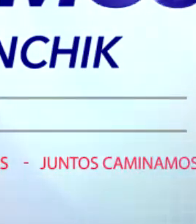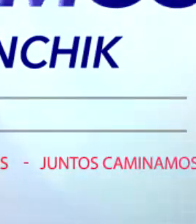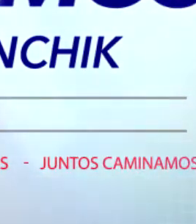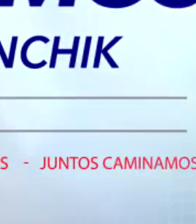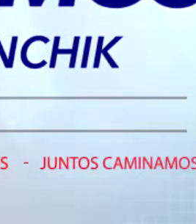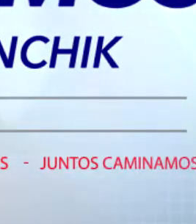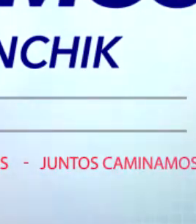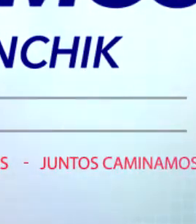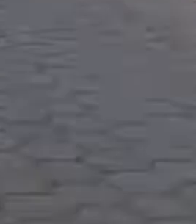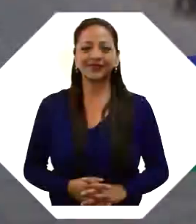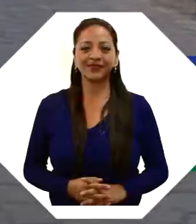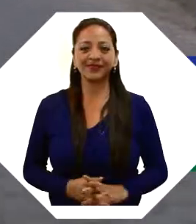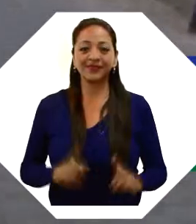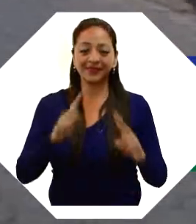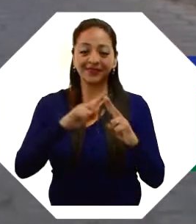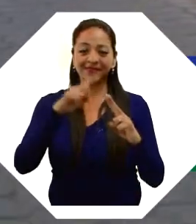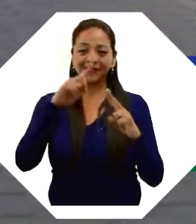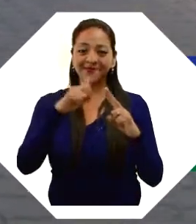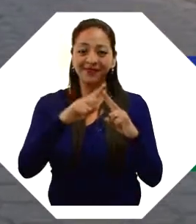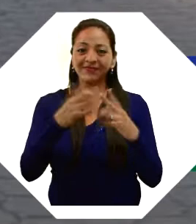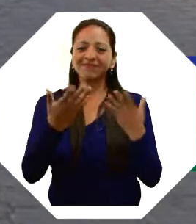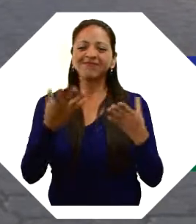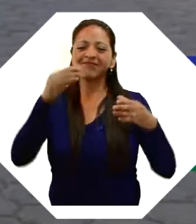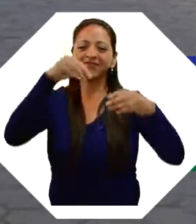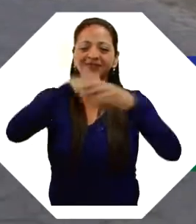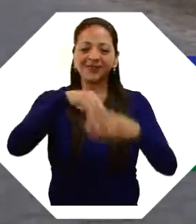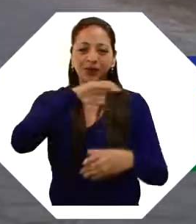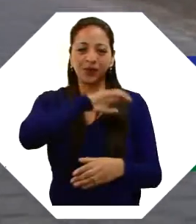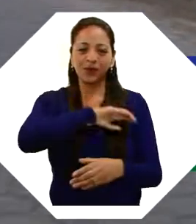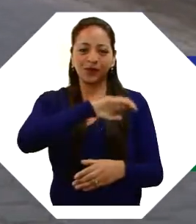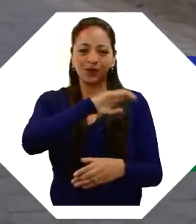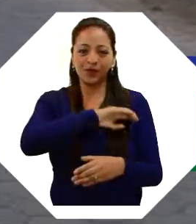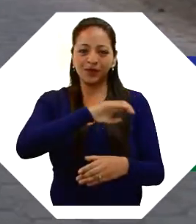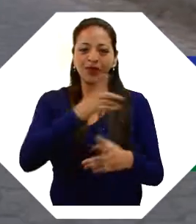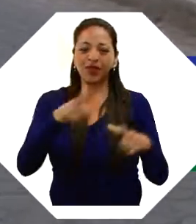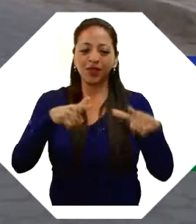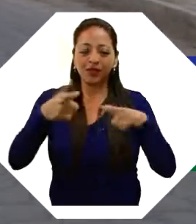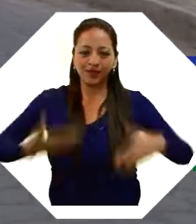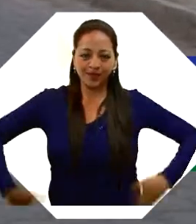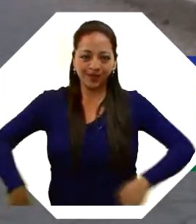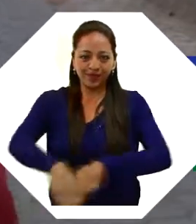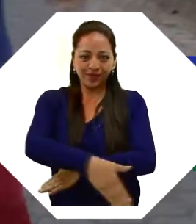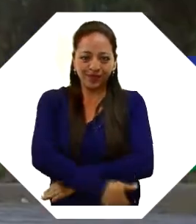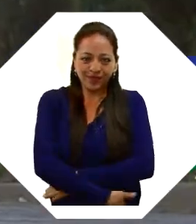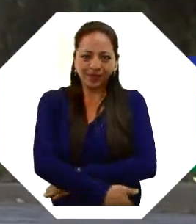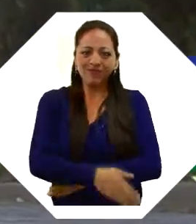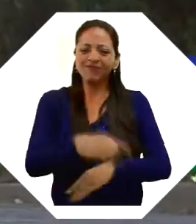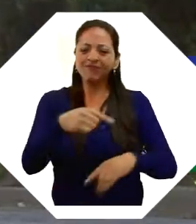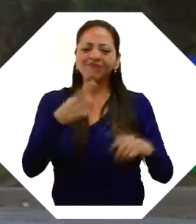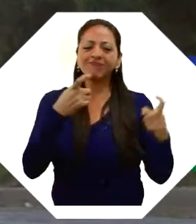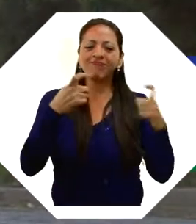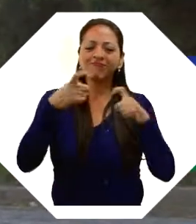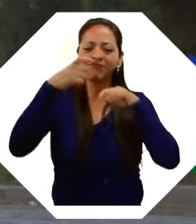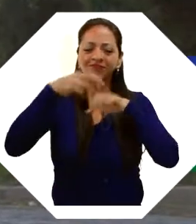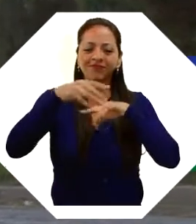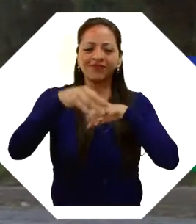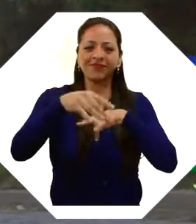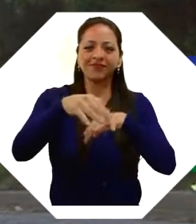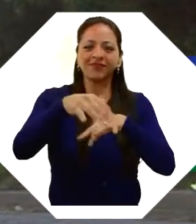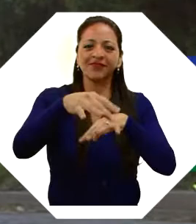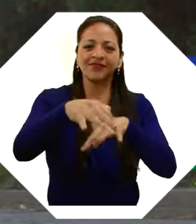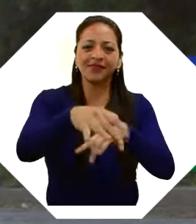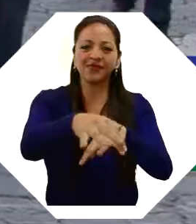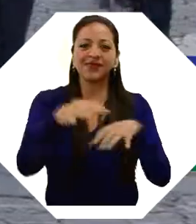Batalla Tulipán. Sisa y Panchito, personajes del Gobierno Autónomo Descentralizado Municipal de Otavalo, encabezaron el pregón de la